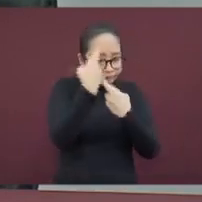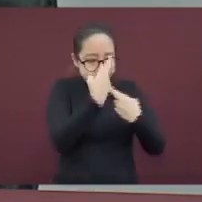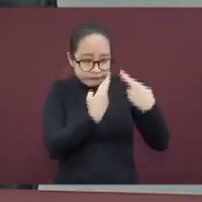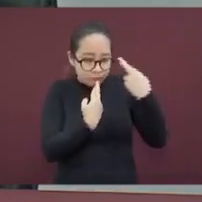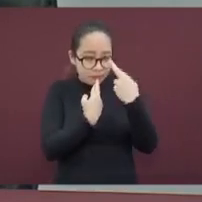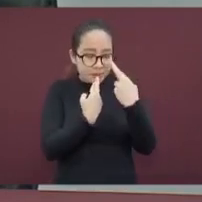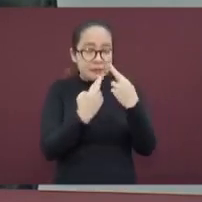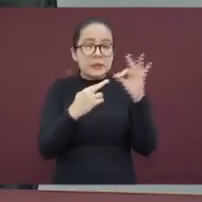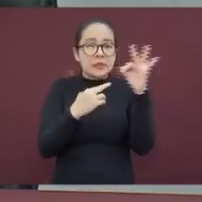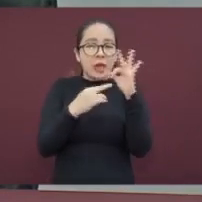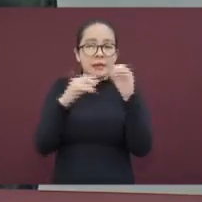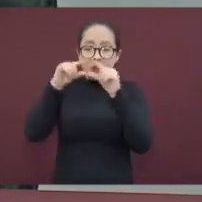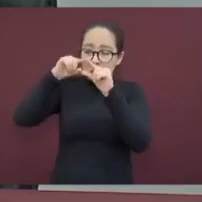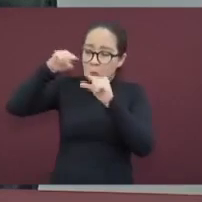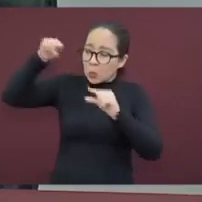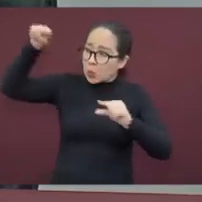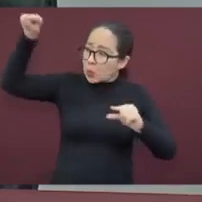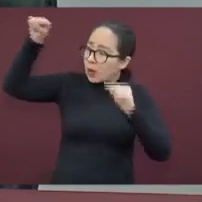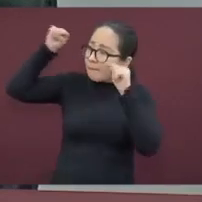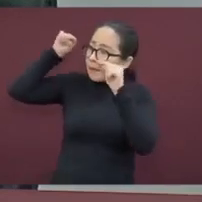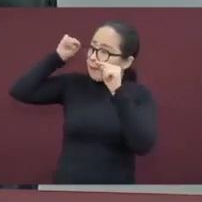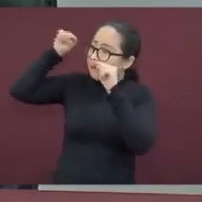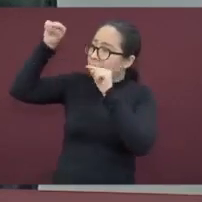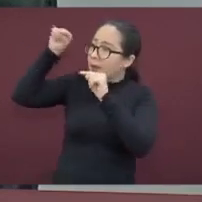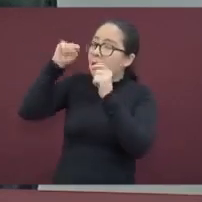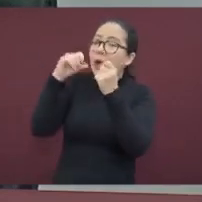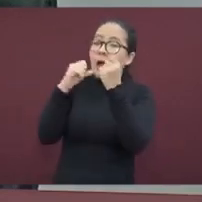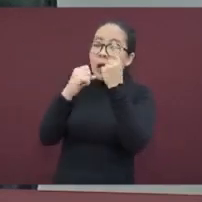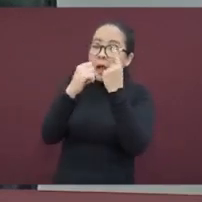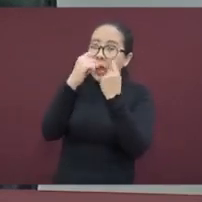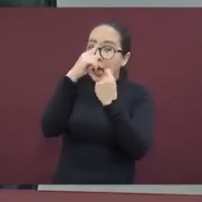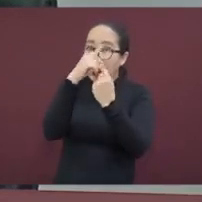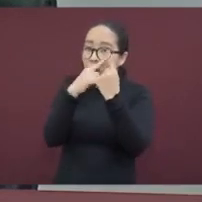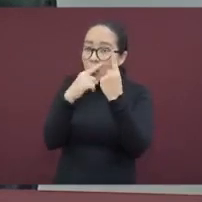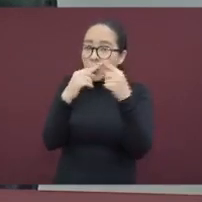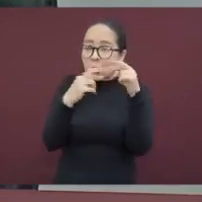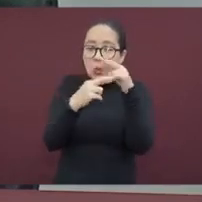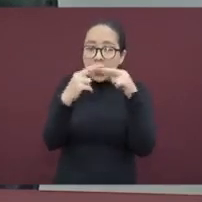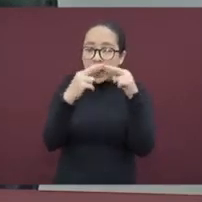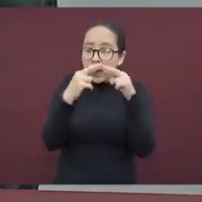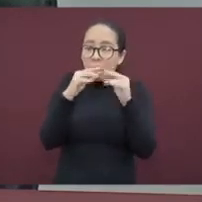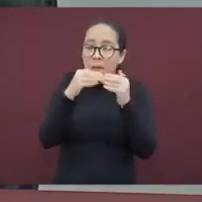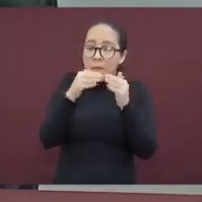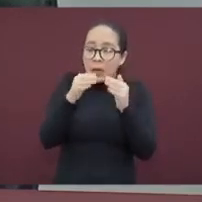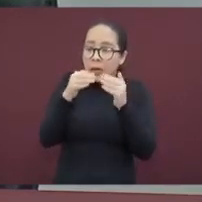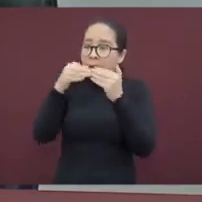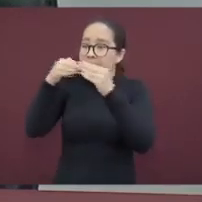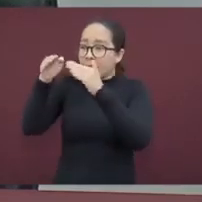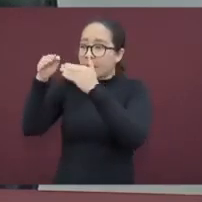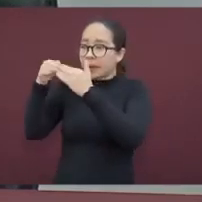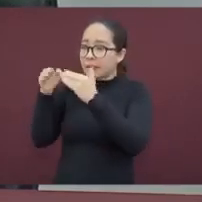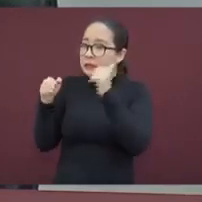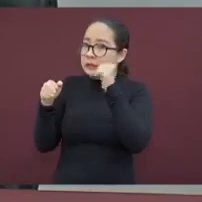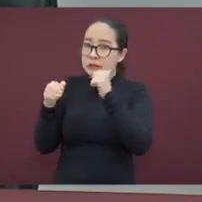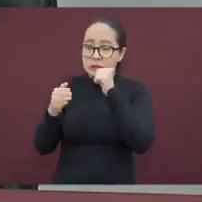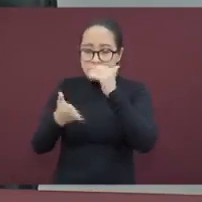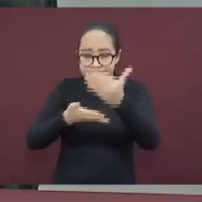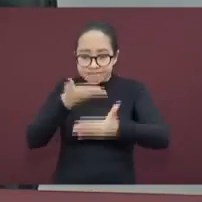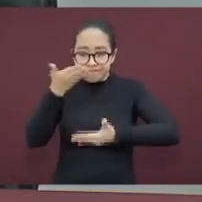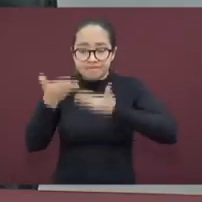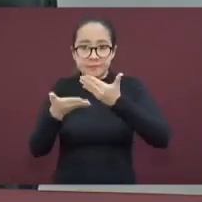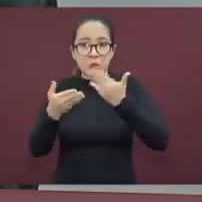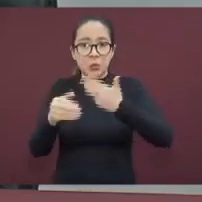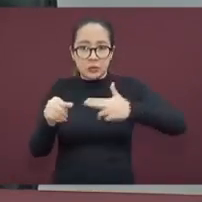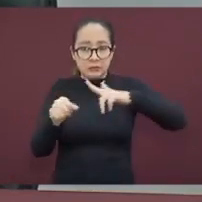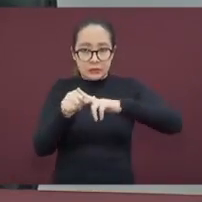para que se pueda ir permitiendo la apertura económica garantizando la atención con calidad en los hospitales